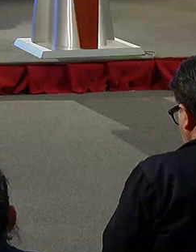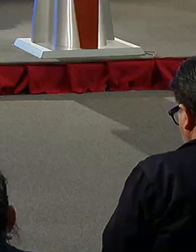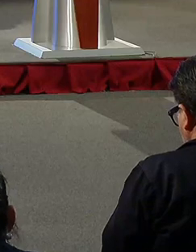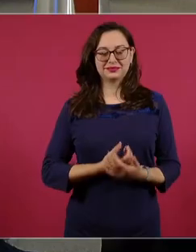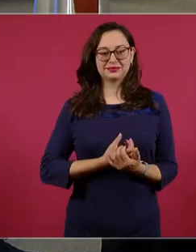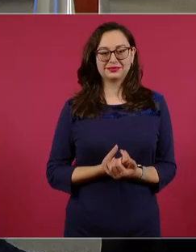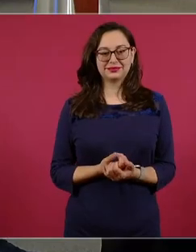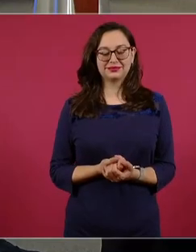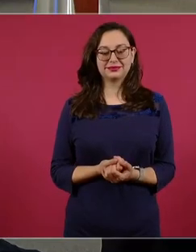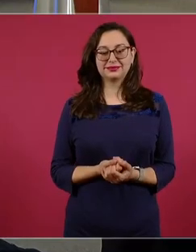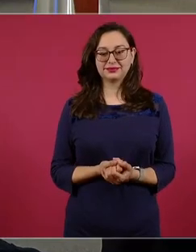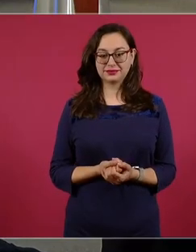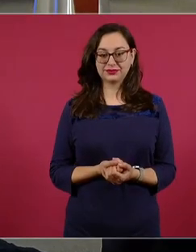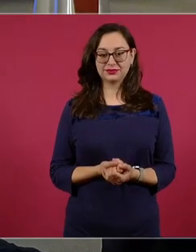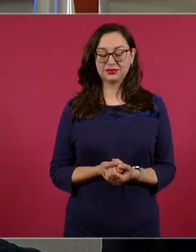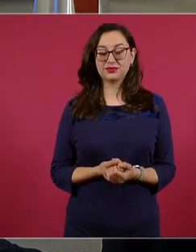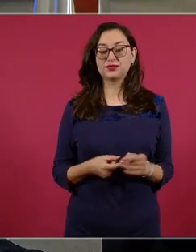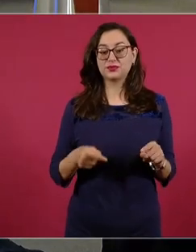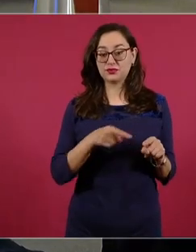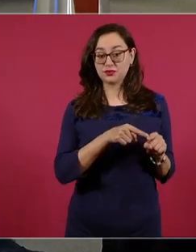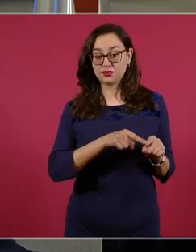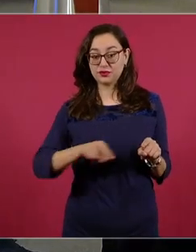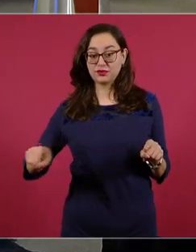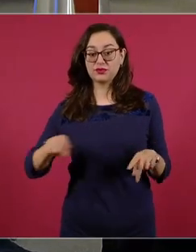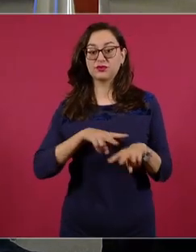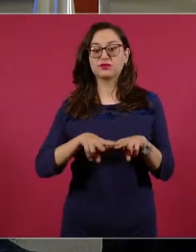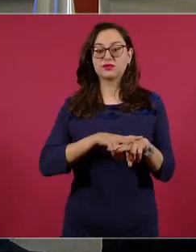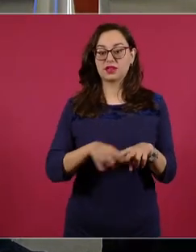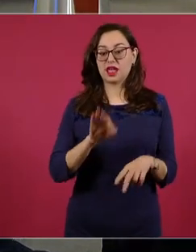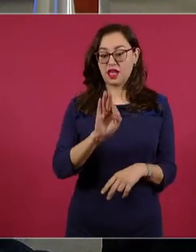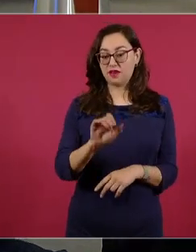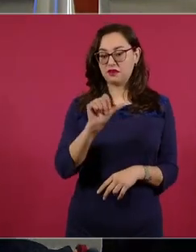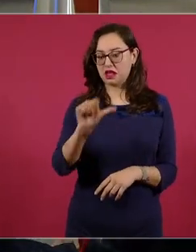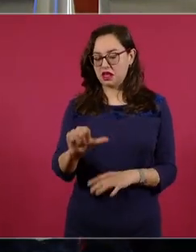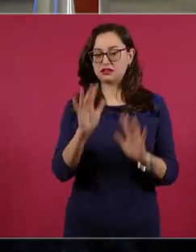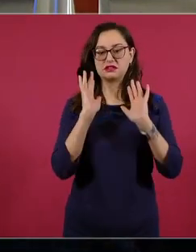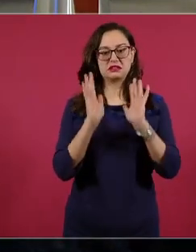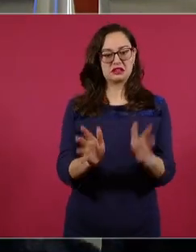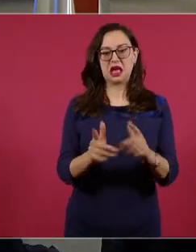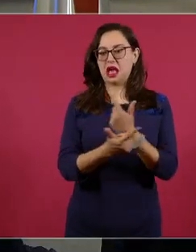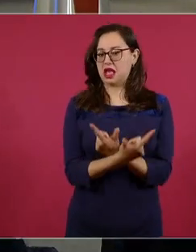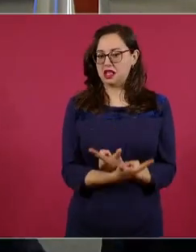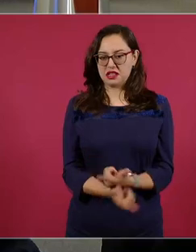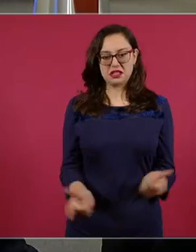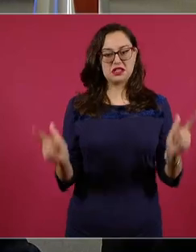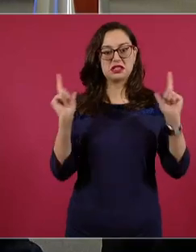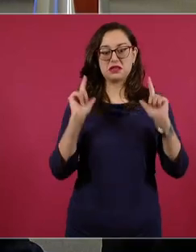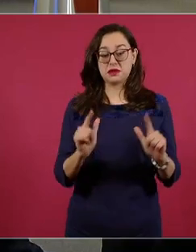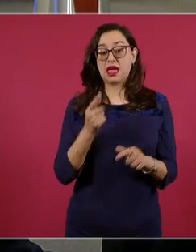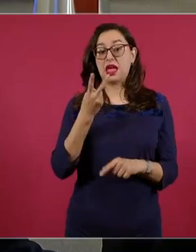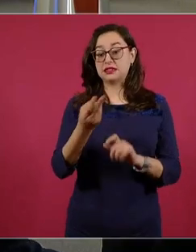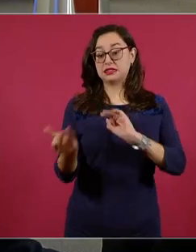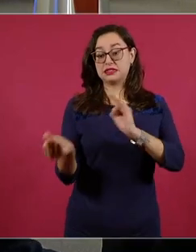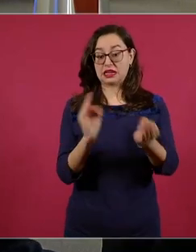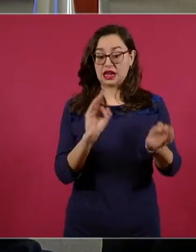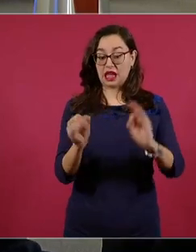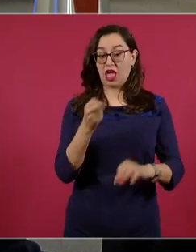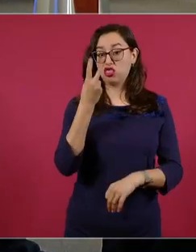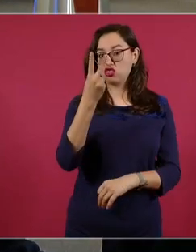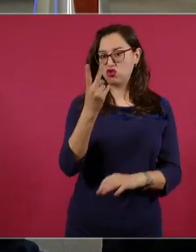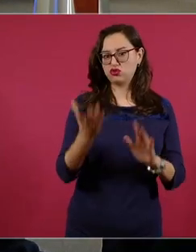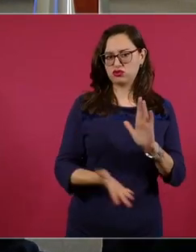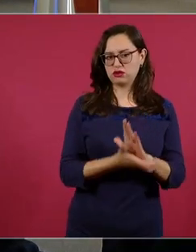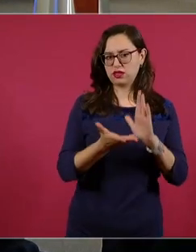comentaba, 100% de la línea está liberado, que implicó ya dos obras comunitarias que están